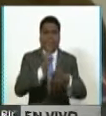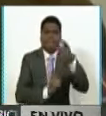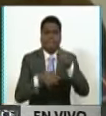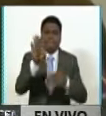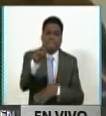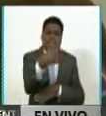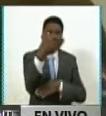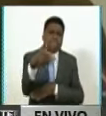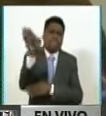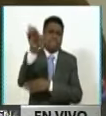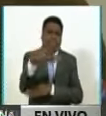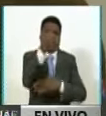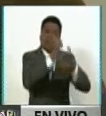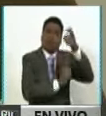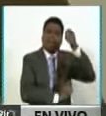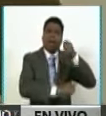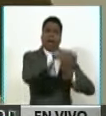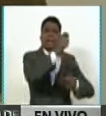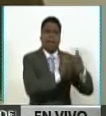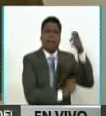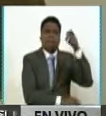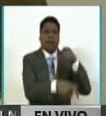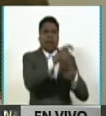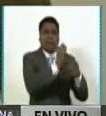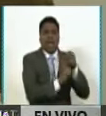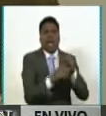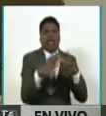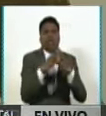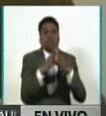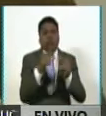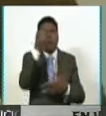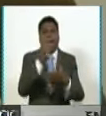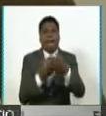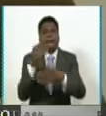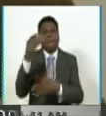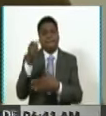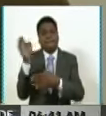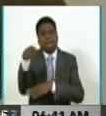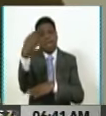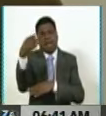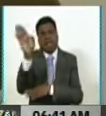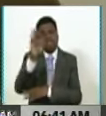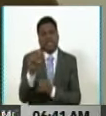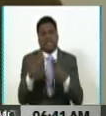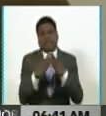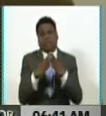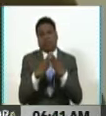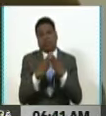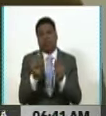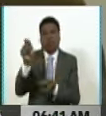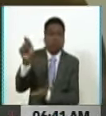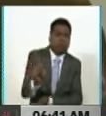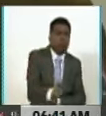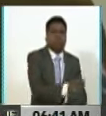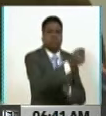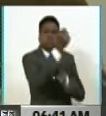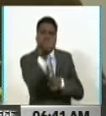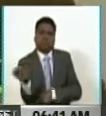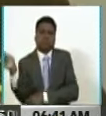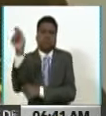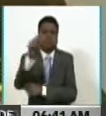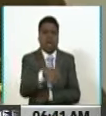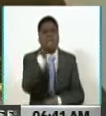levantemos la bandera zamorana para decir desde acá al mundo que aquí hay un